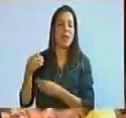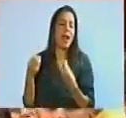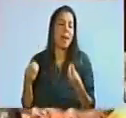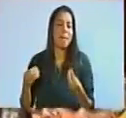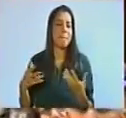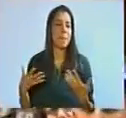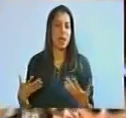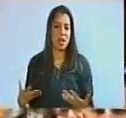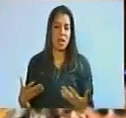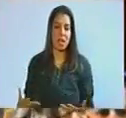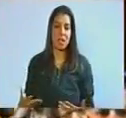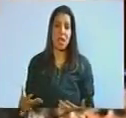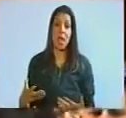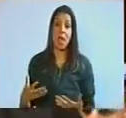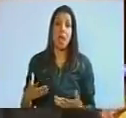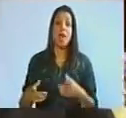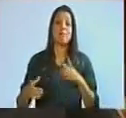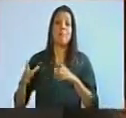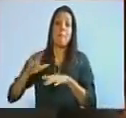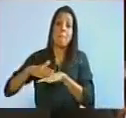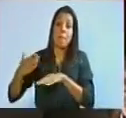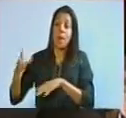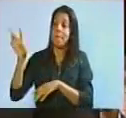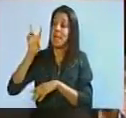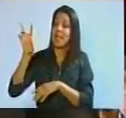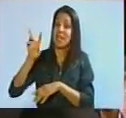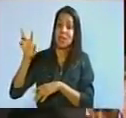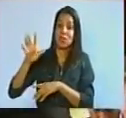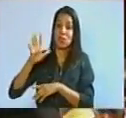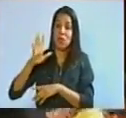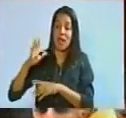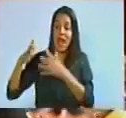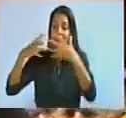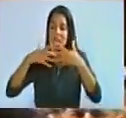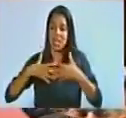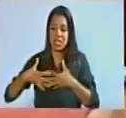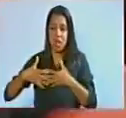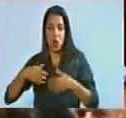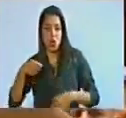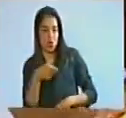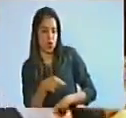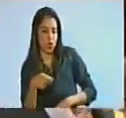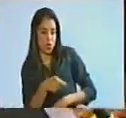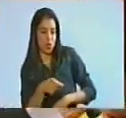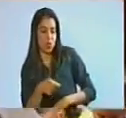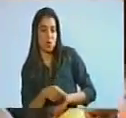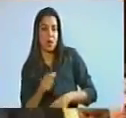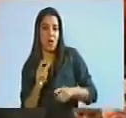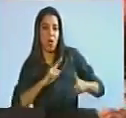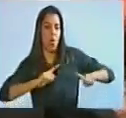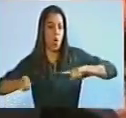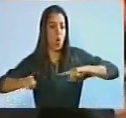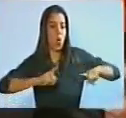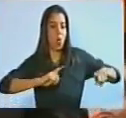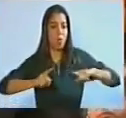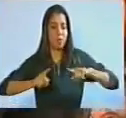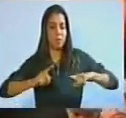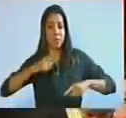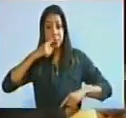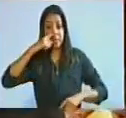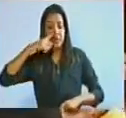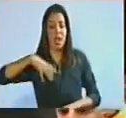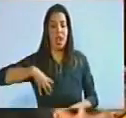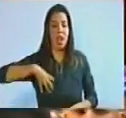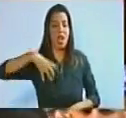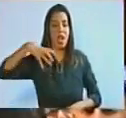precisamente ese cerco que se tiende desde los Estados Unidos, o dirigido más bien por la élite